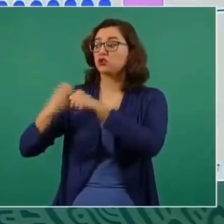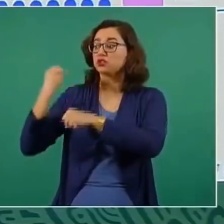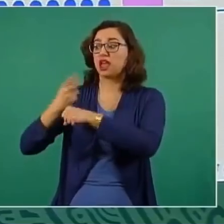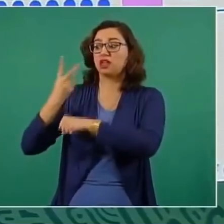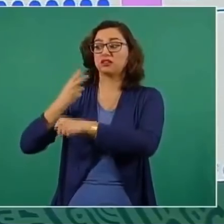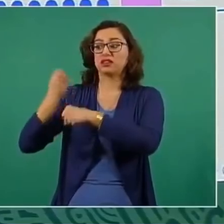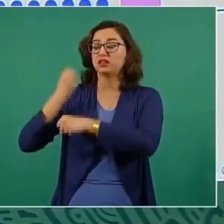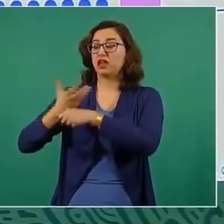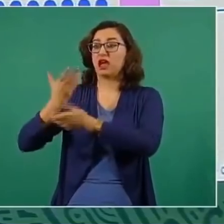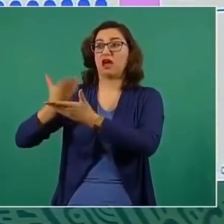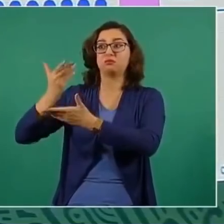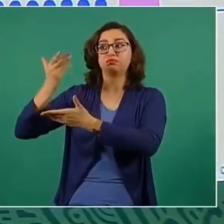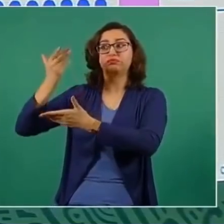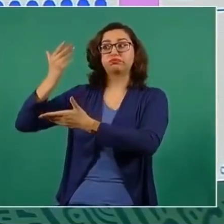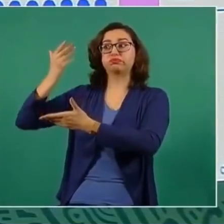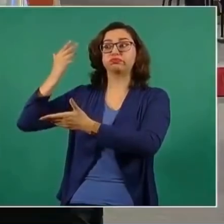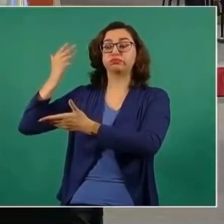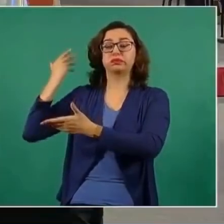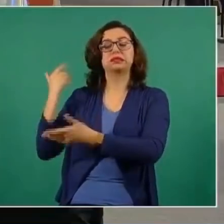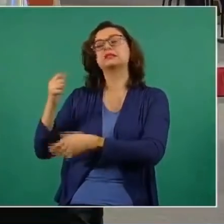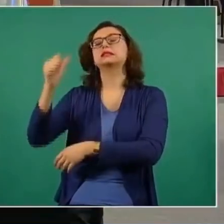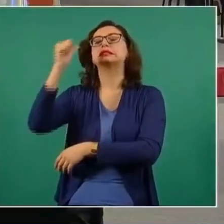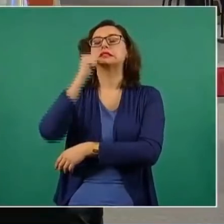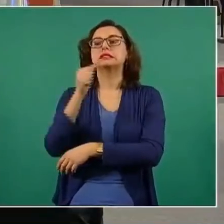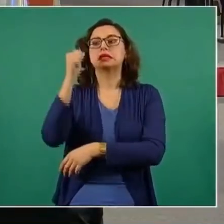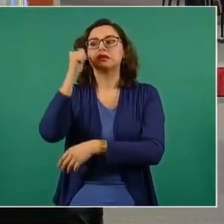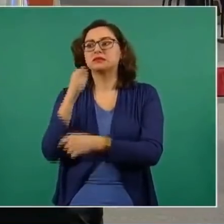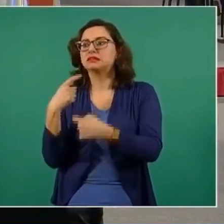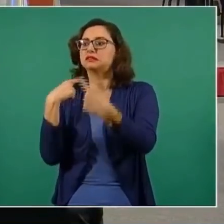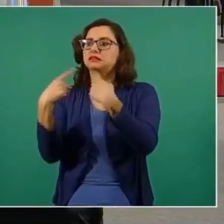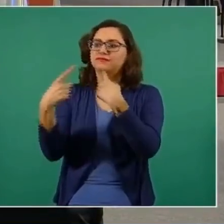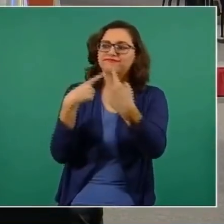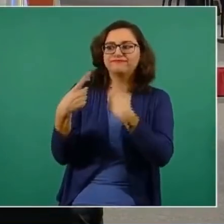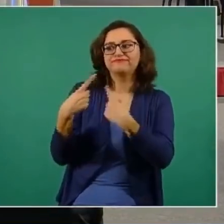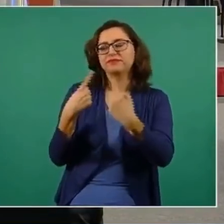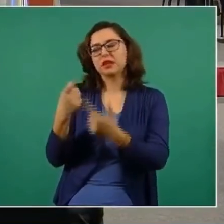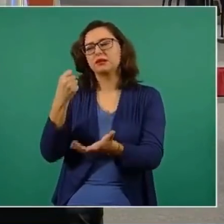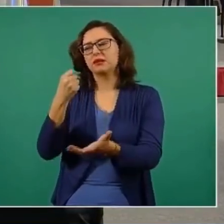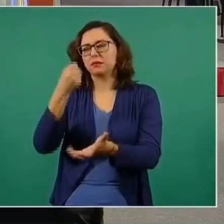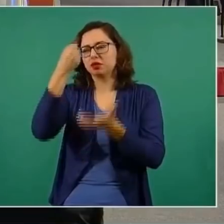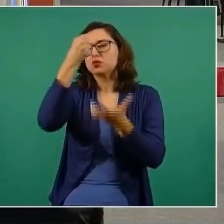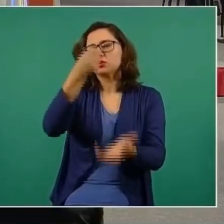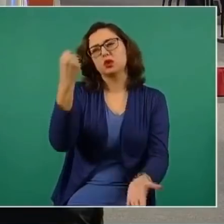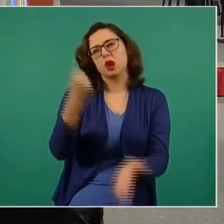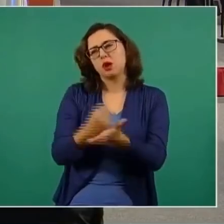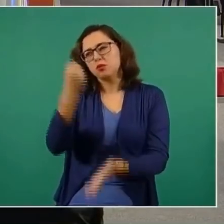a los legisladores de los llamados partidos de oposición.